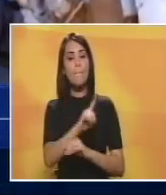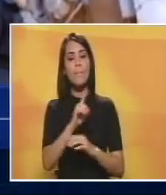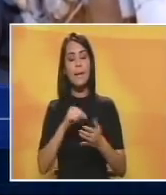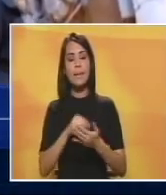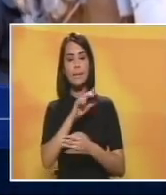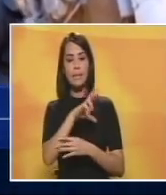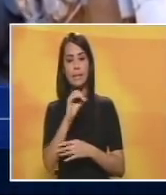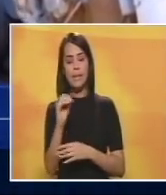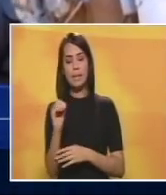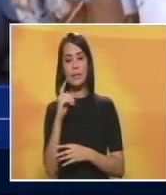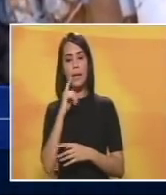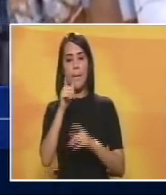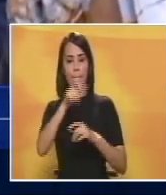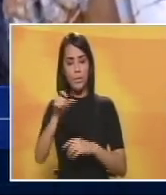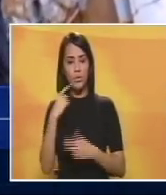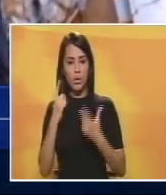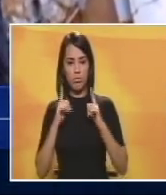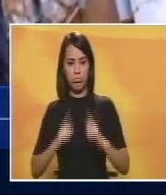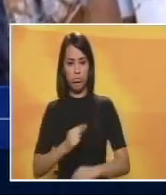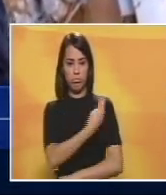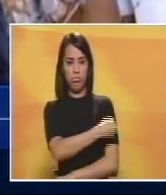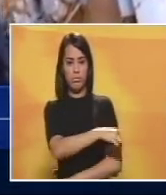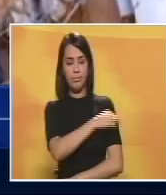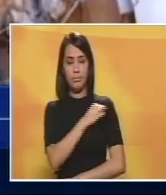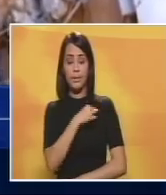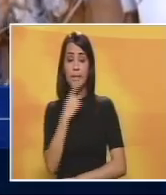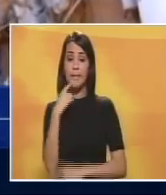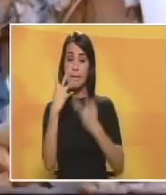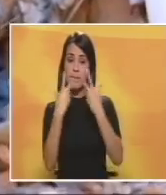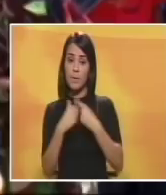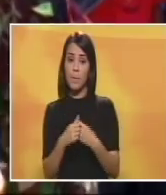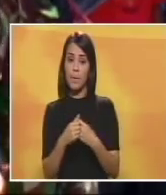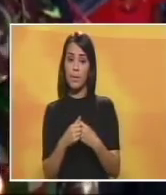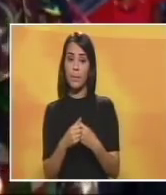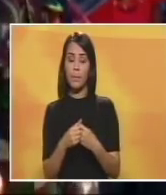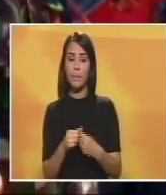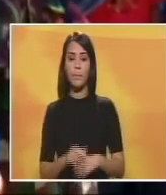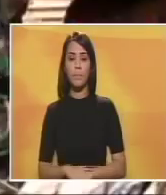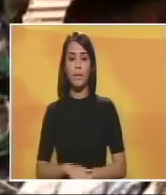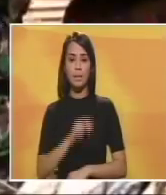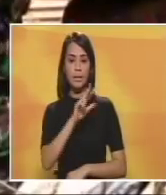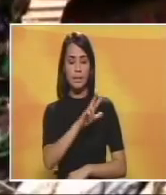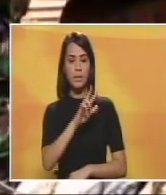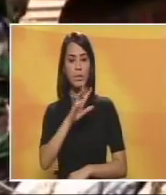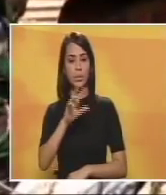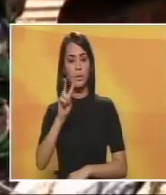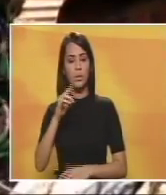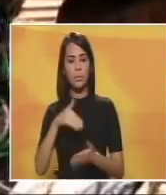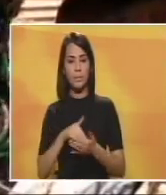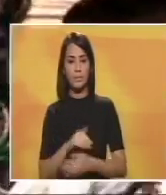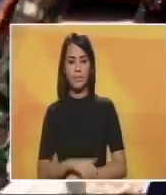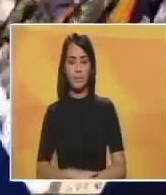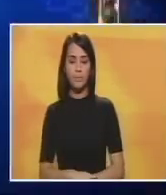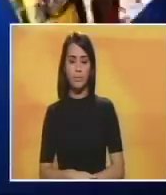1.353 personas se encuentran hospitalizadas, mientras que el número de desplazados bajó a 352.000.